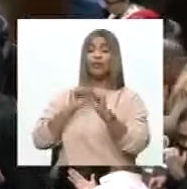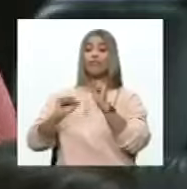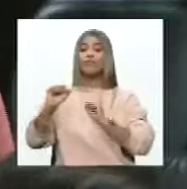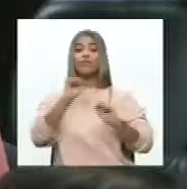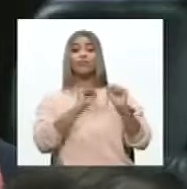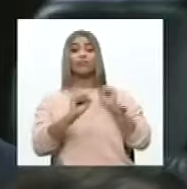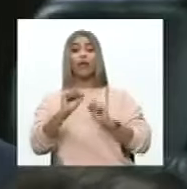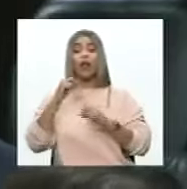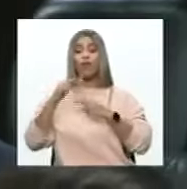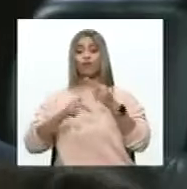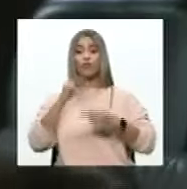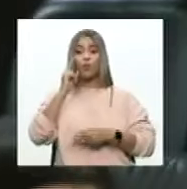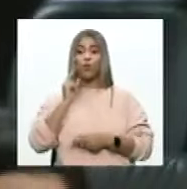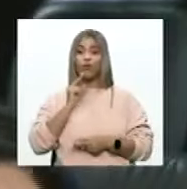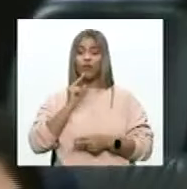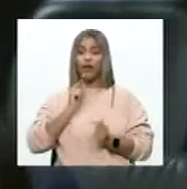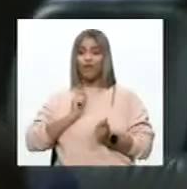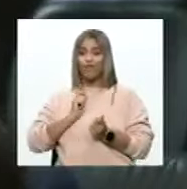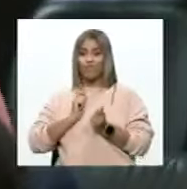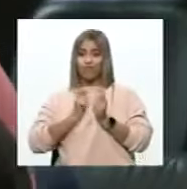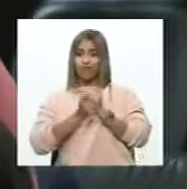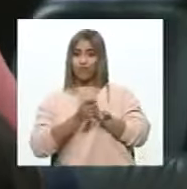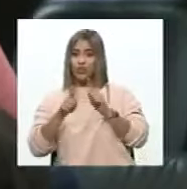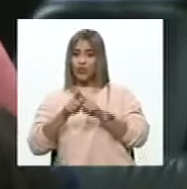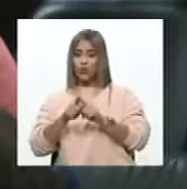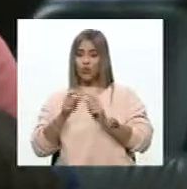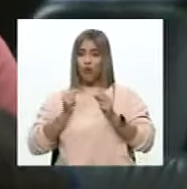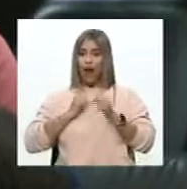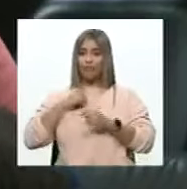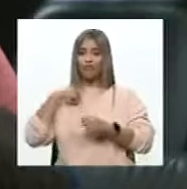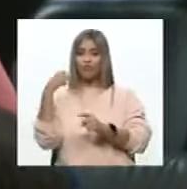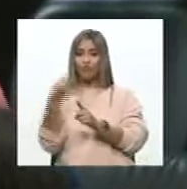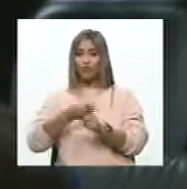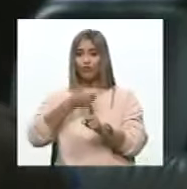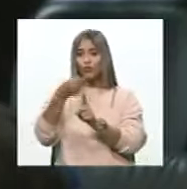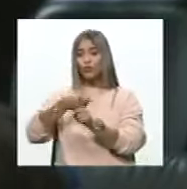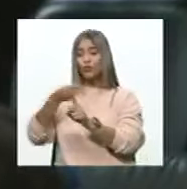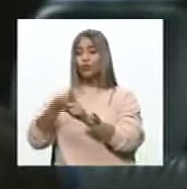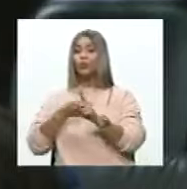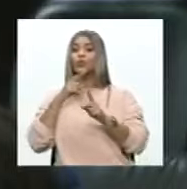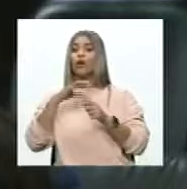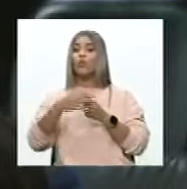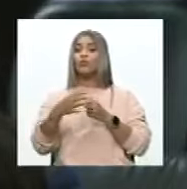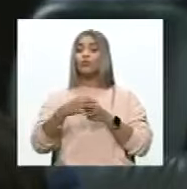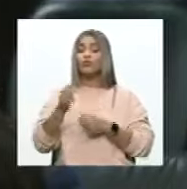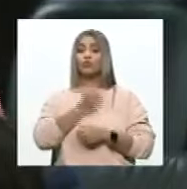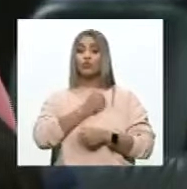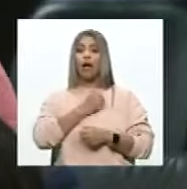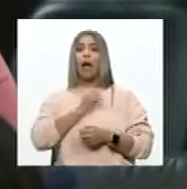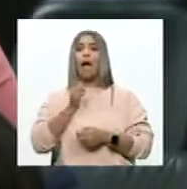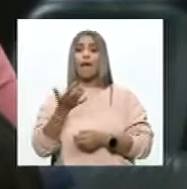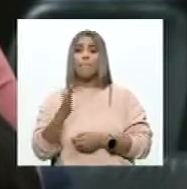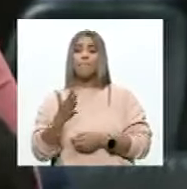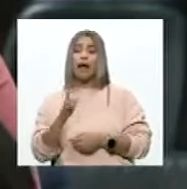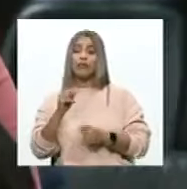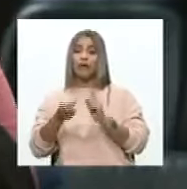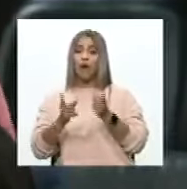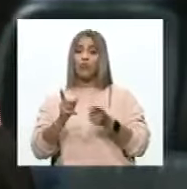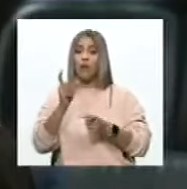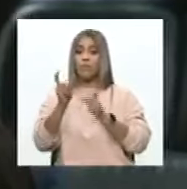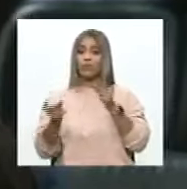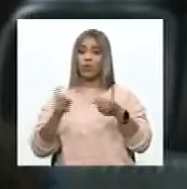revolución bolivariana. Se convirtió en bastión de defensa del municipio Chacao, que pareciera para los